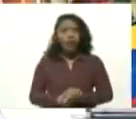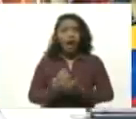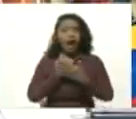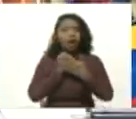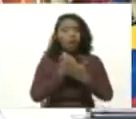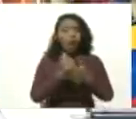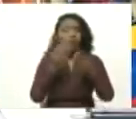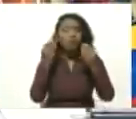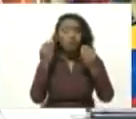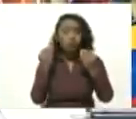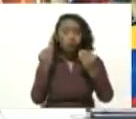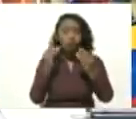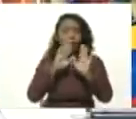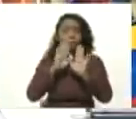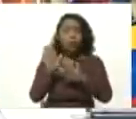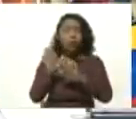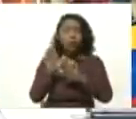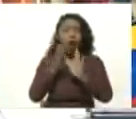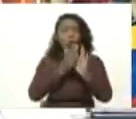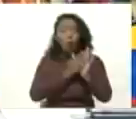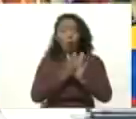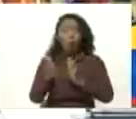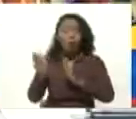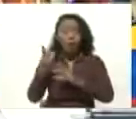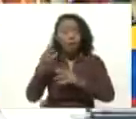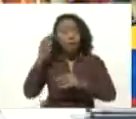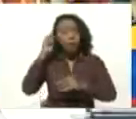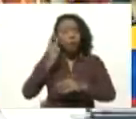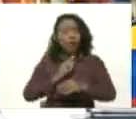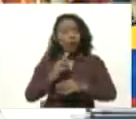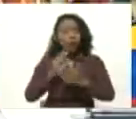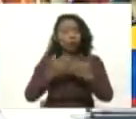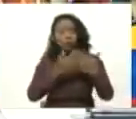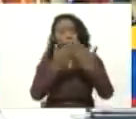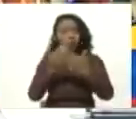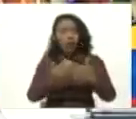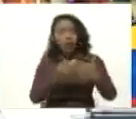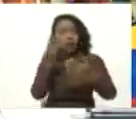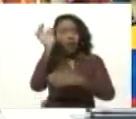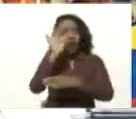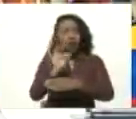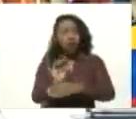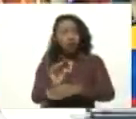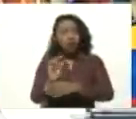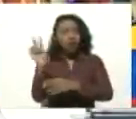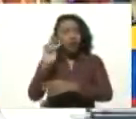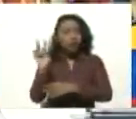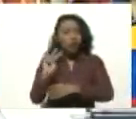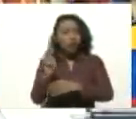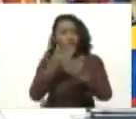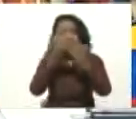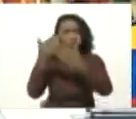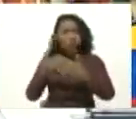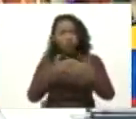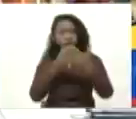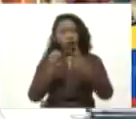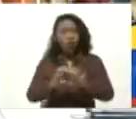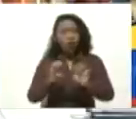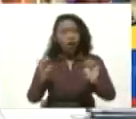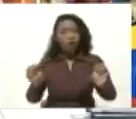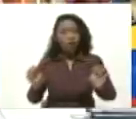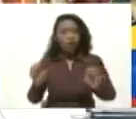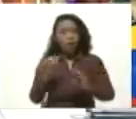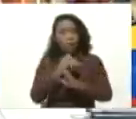mucho, apoyar mucho a la Organización Bolivariana de Estudiantes, a la Federación Venezolana de Estudiantes de Educación Media,